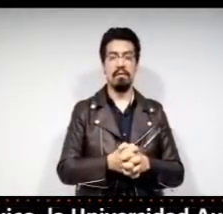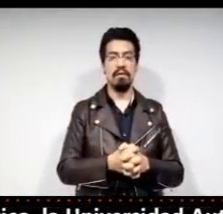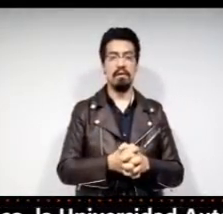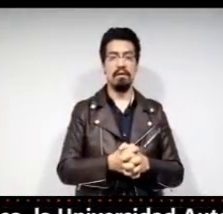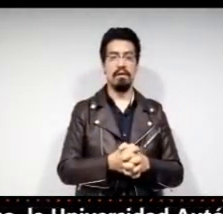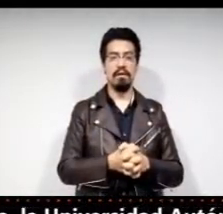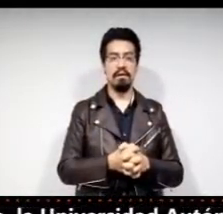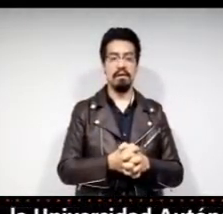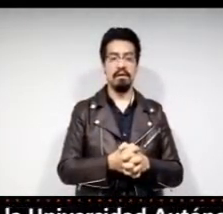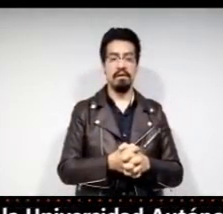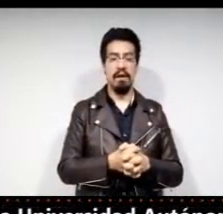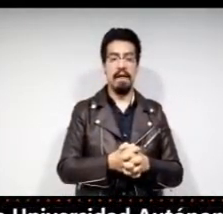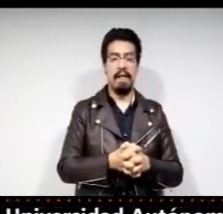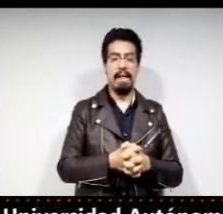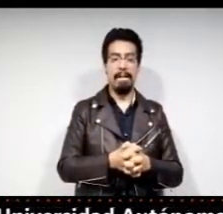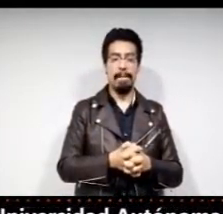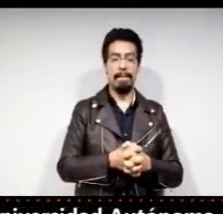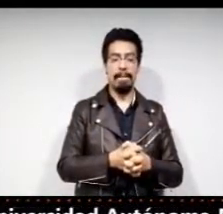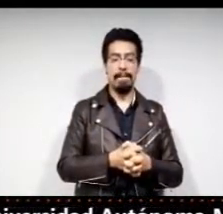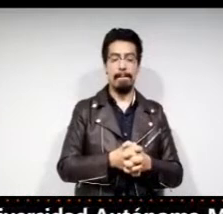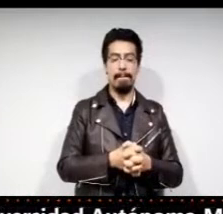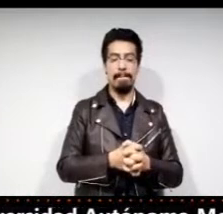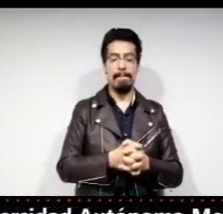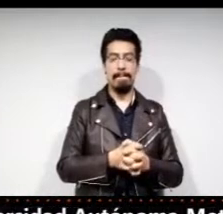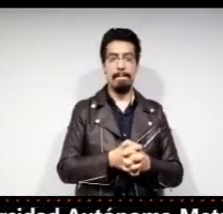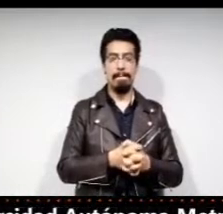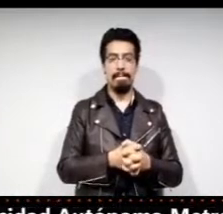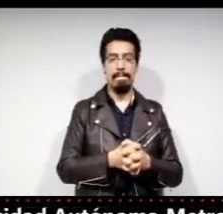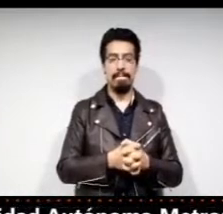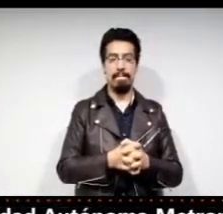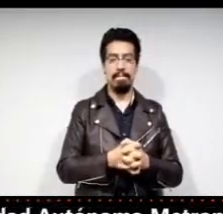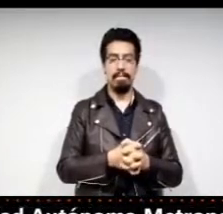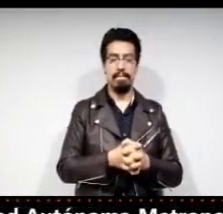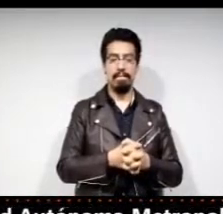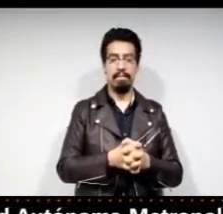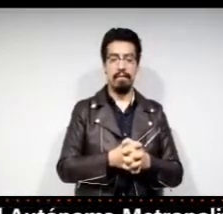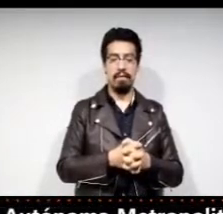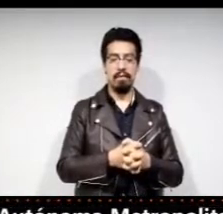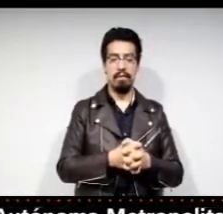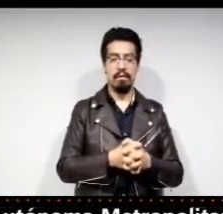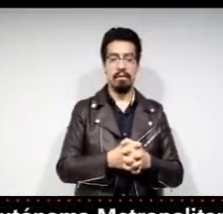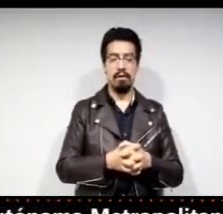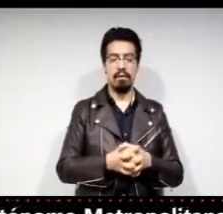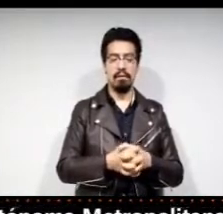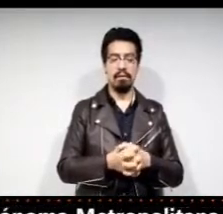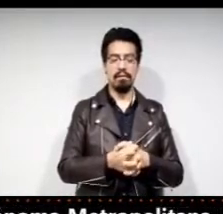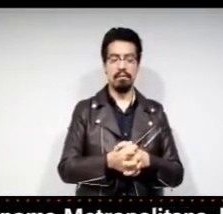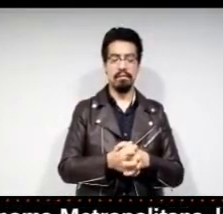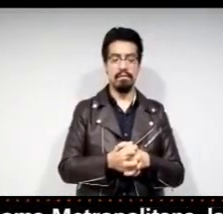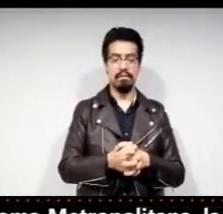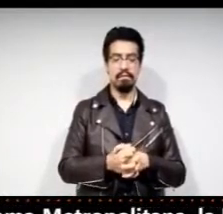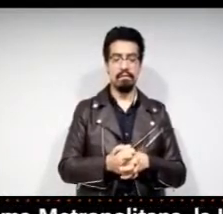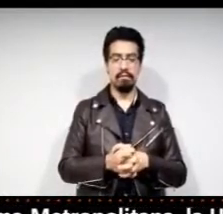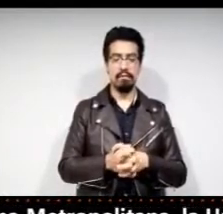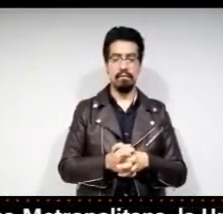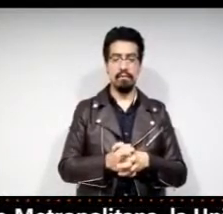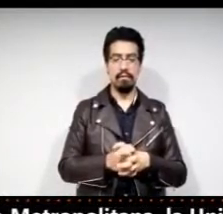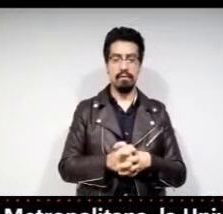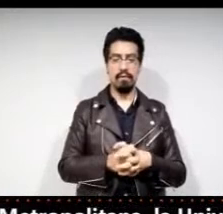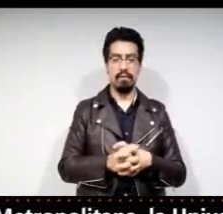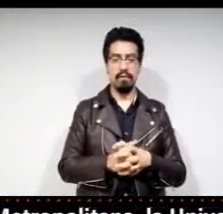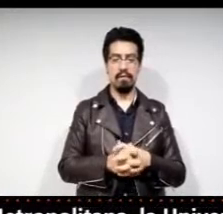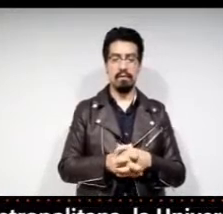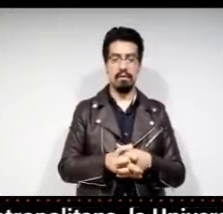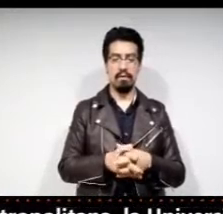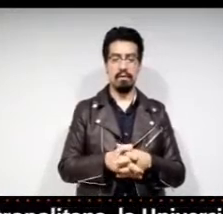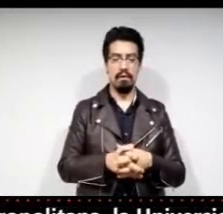lo virtual la educación no es únicamente un corrimiento de los recursos y de, en este caso, los elementos que se tenían en el